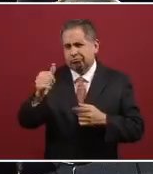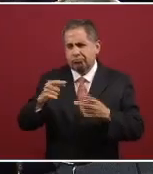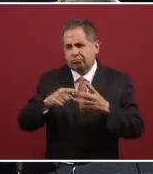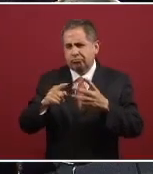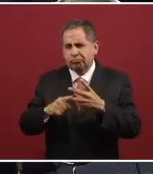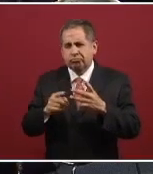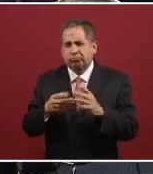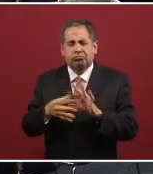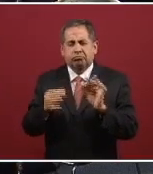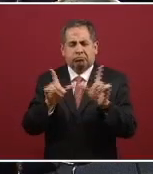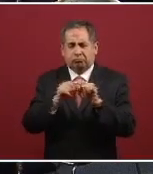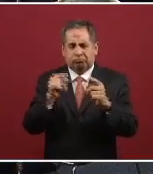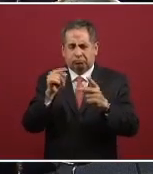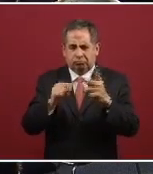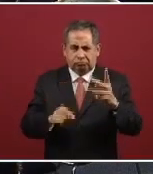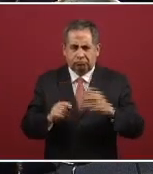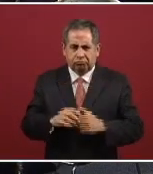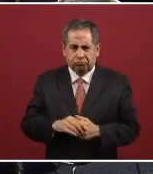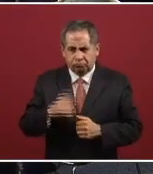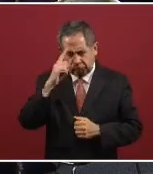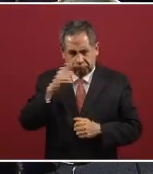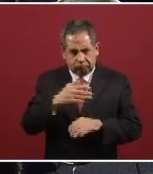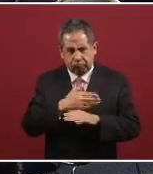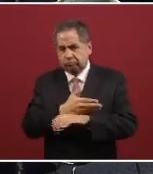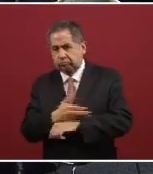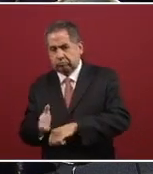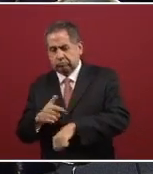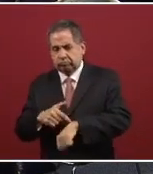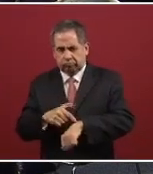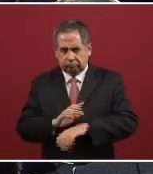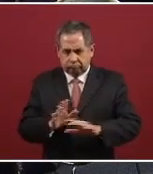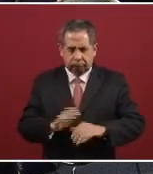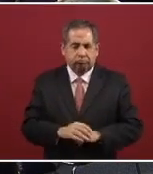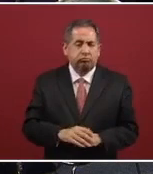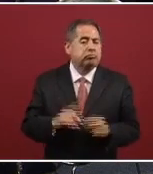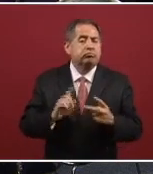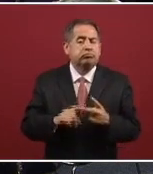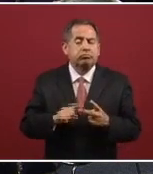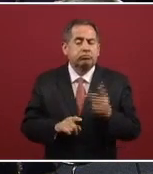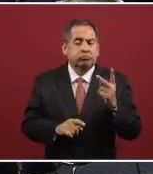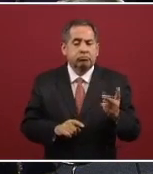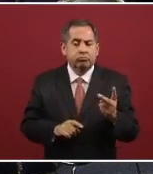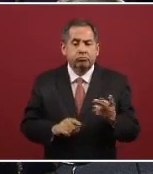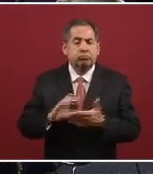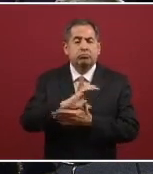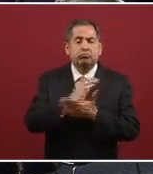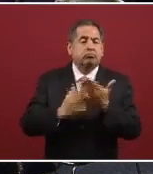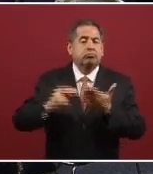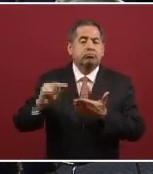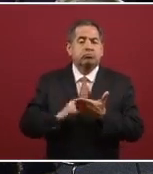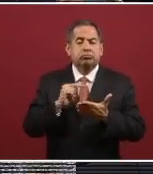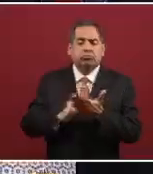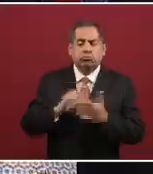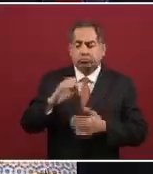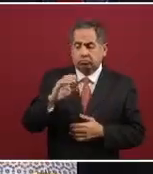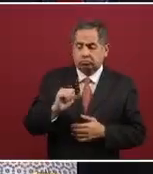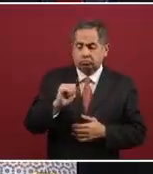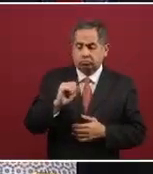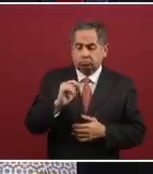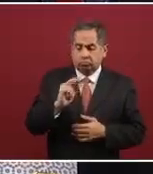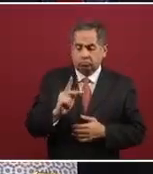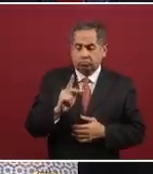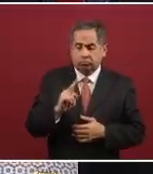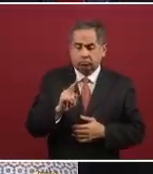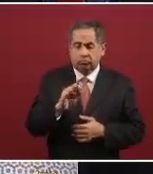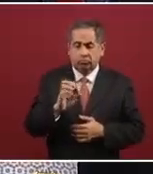muy puntuales para no alargarme. El segundo tiene que ver con un contrato que firmó Capufe y